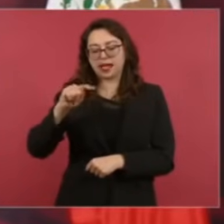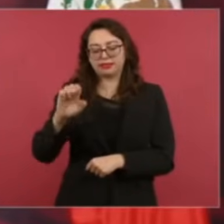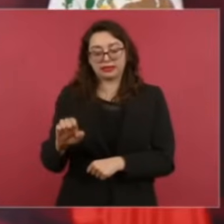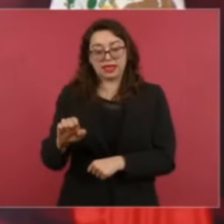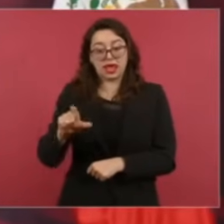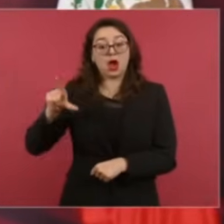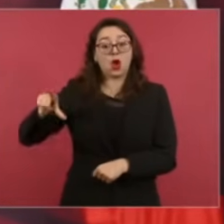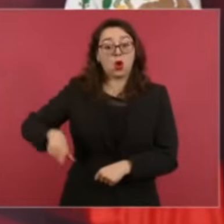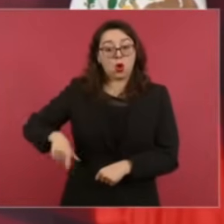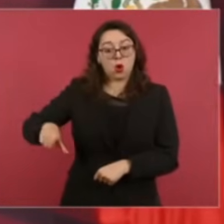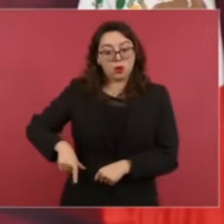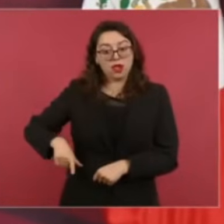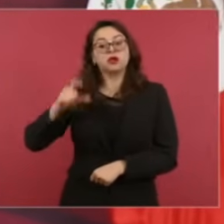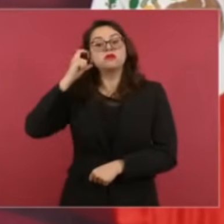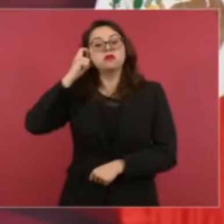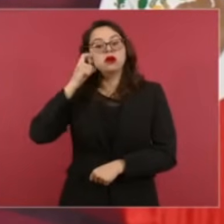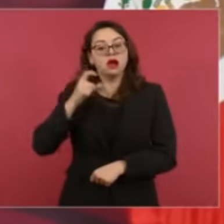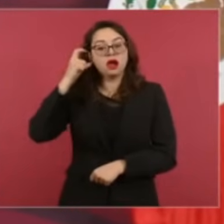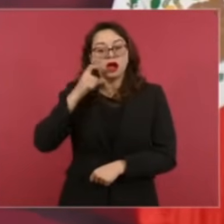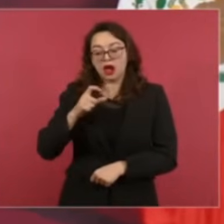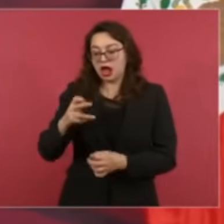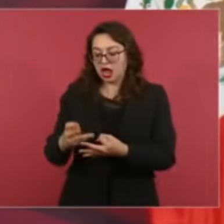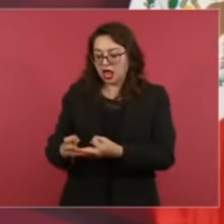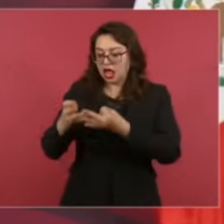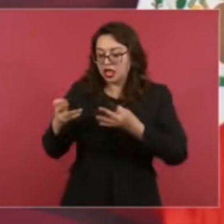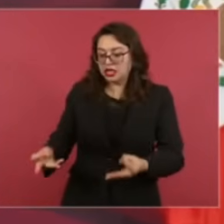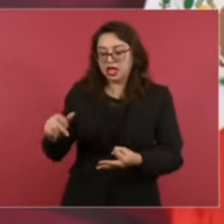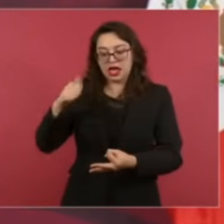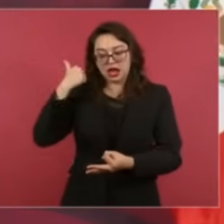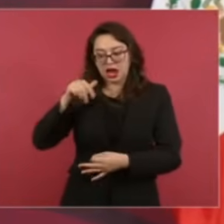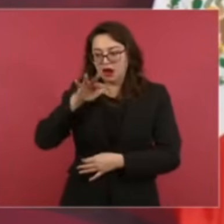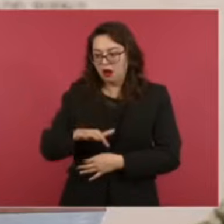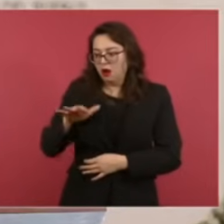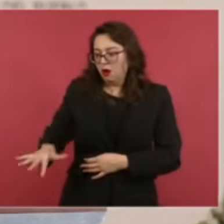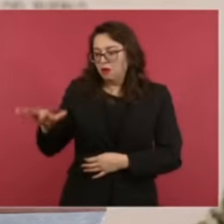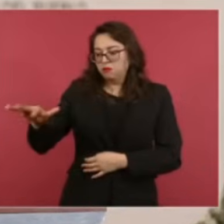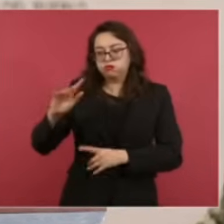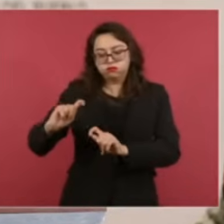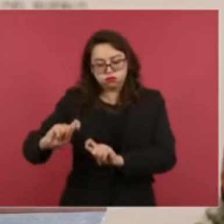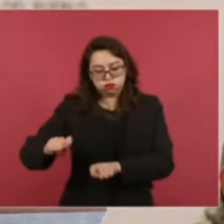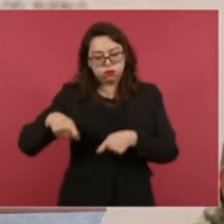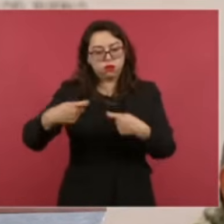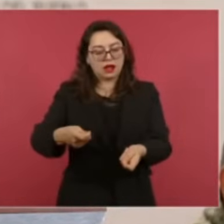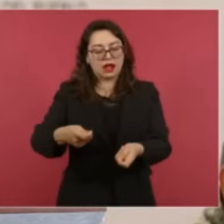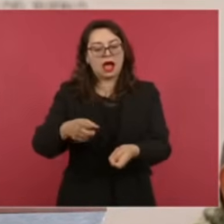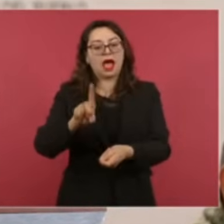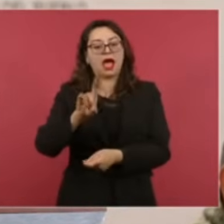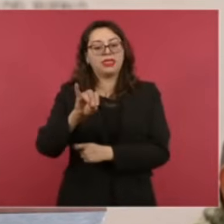entrega de terrenos a Diego Fernández de Ceballos.